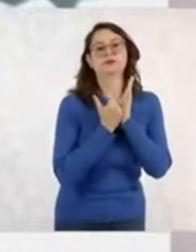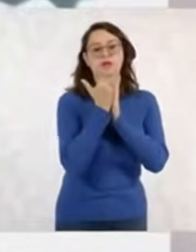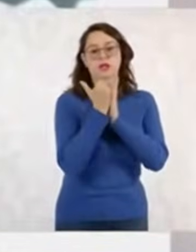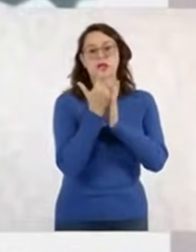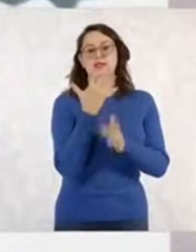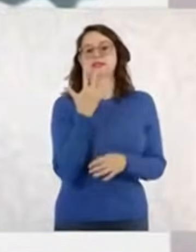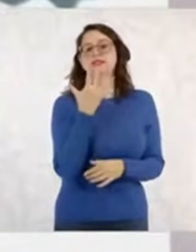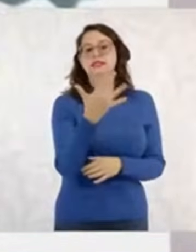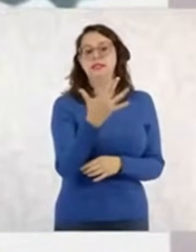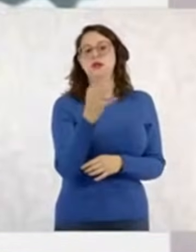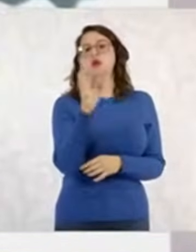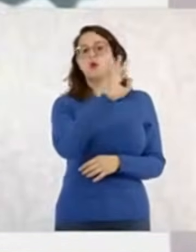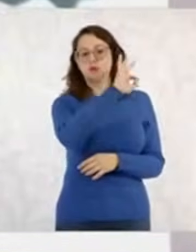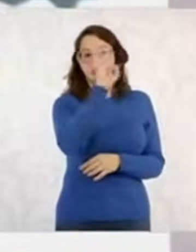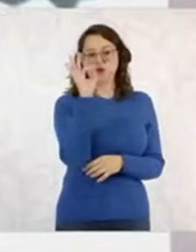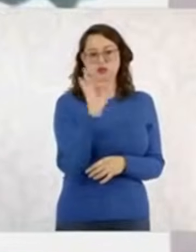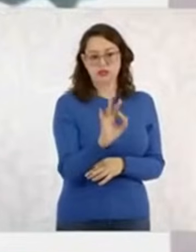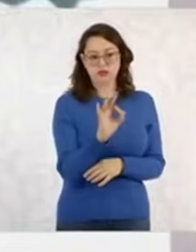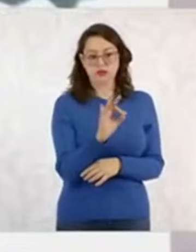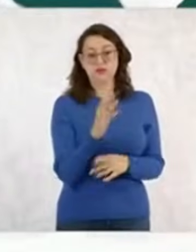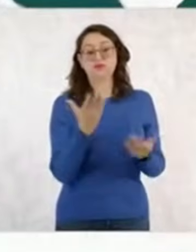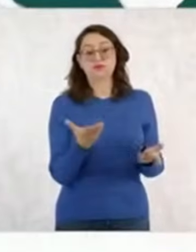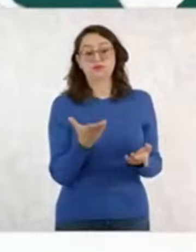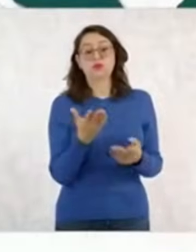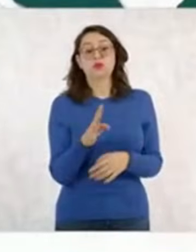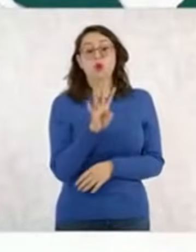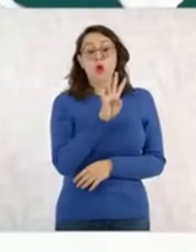del 5%, pasando de